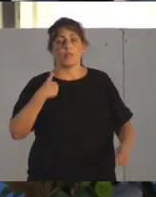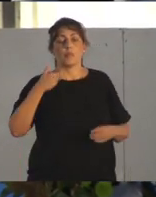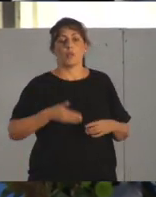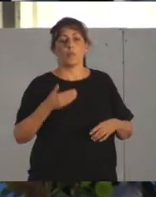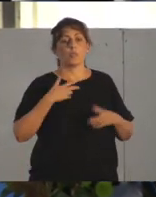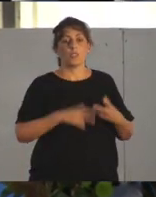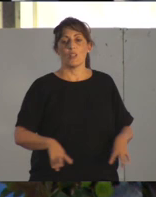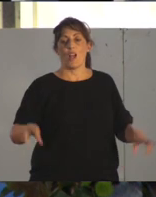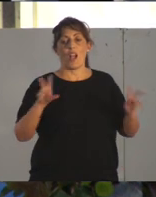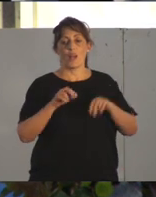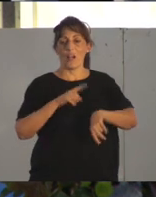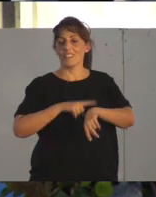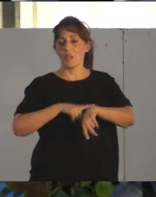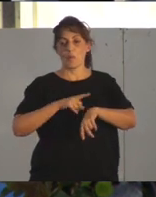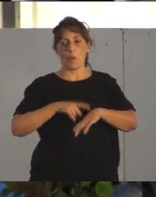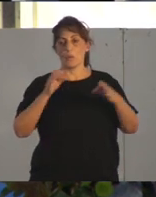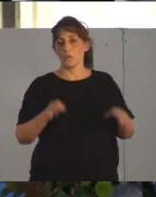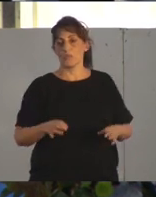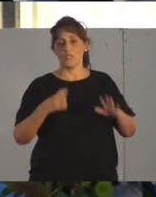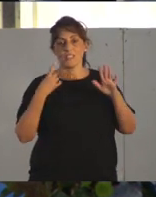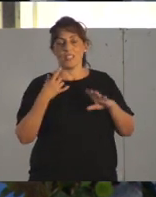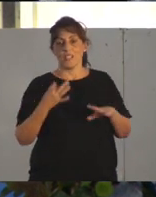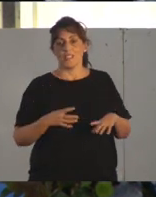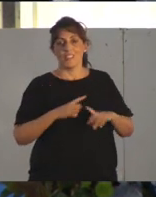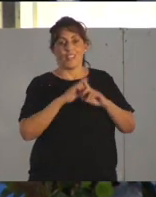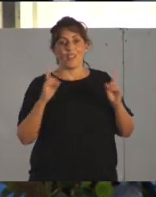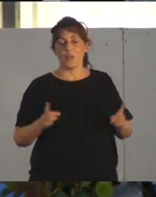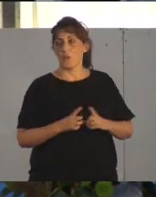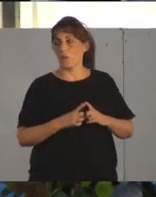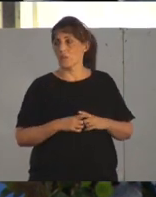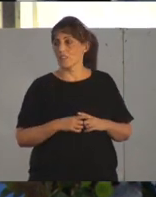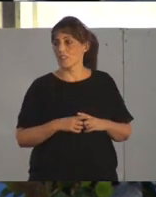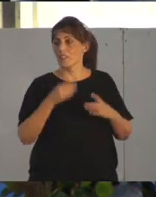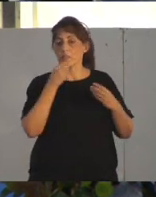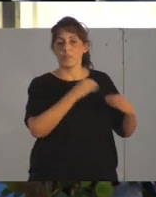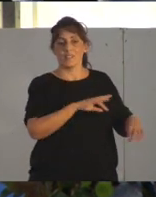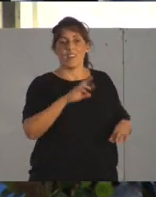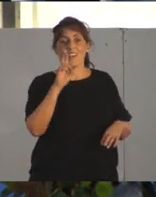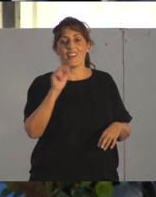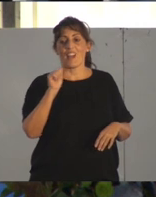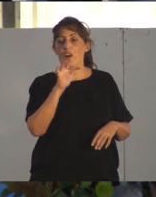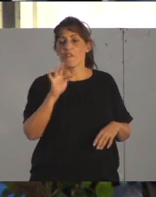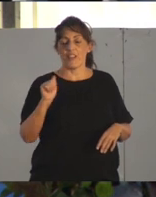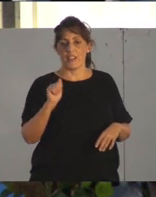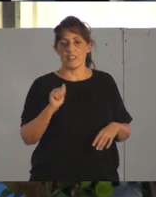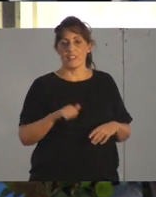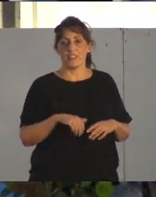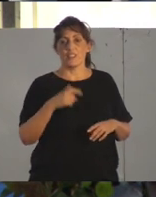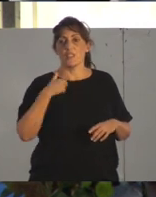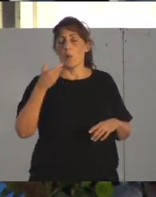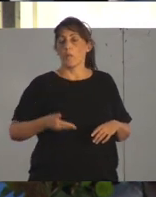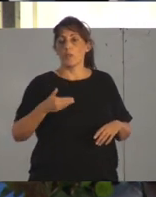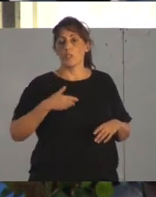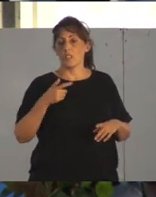que estamos con el tiempo muy justo, por lo tanto voy a hacer un resumen cortísimo y doy paso a Rafa. Muy importante, y no